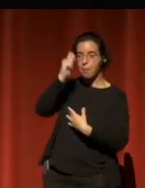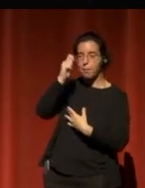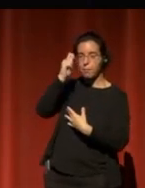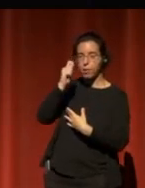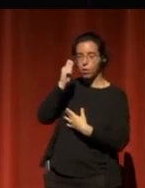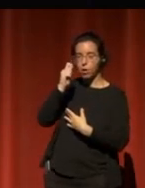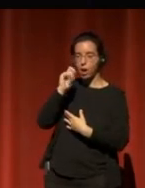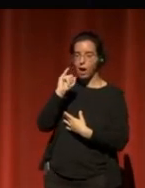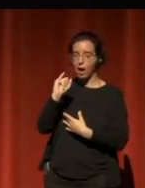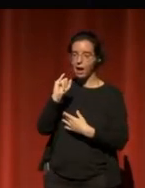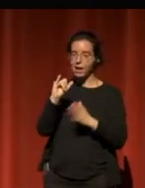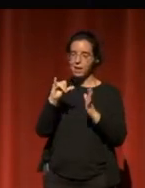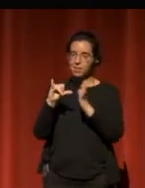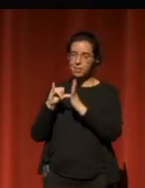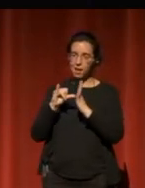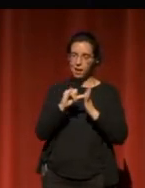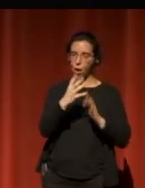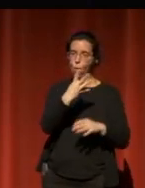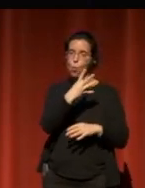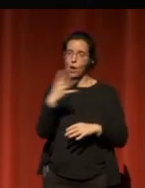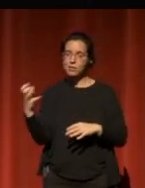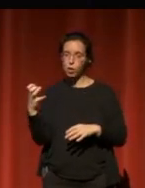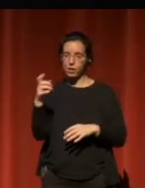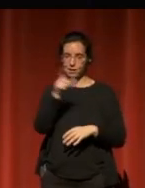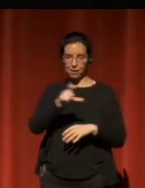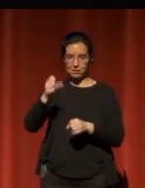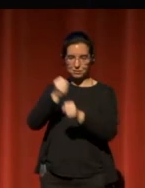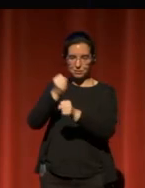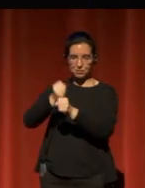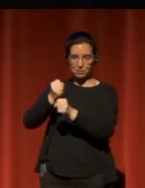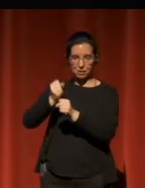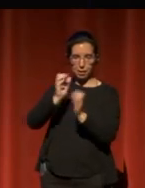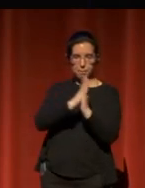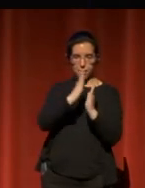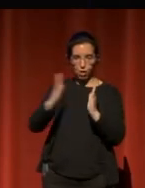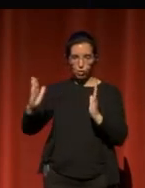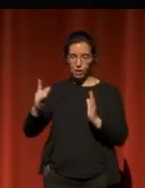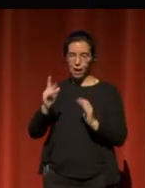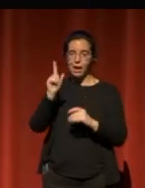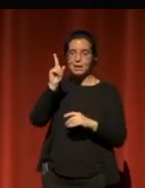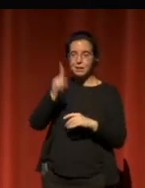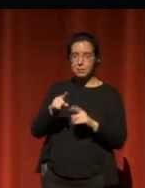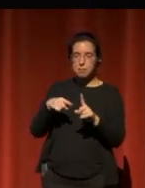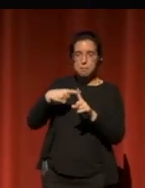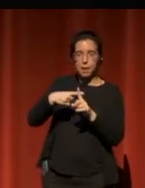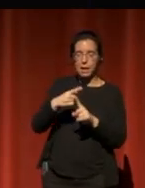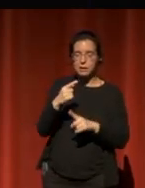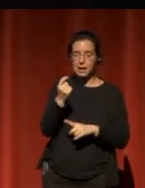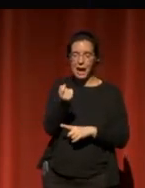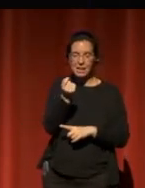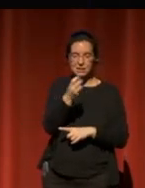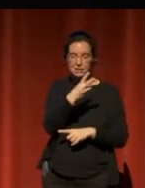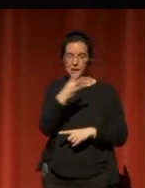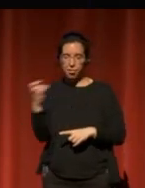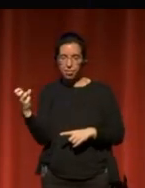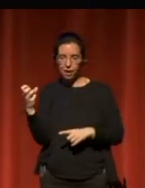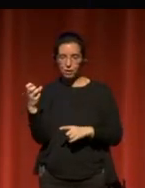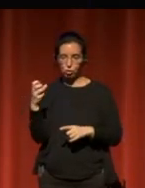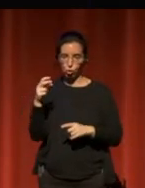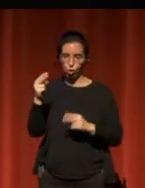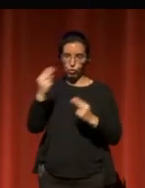de 400 bibliotecarios y bibliotecarias, más casi 300 siguiendo este congreso